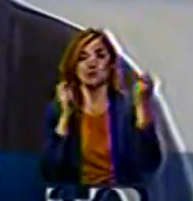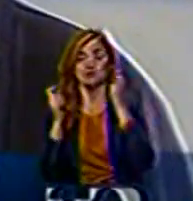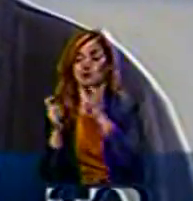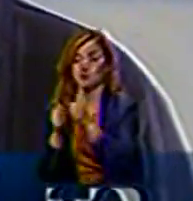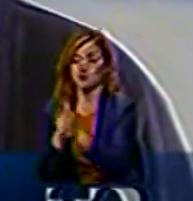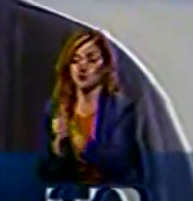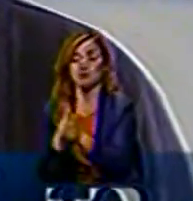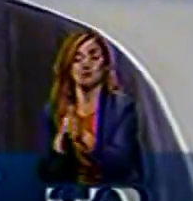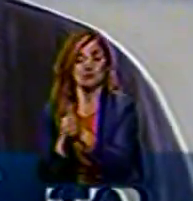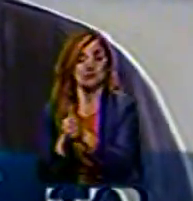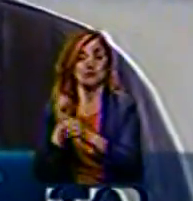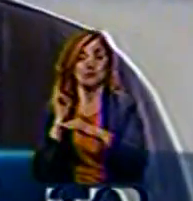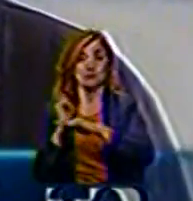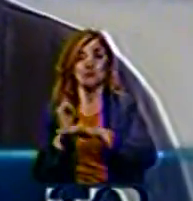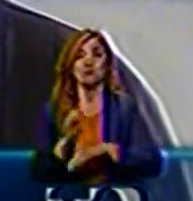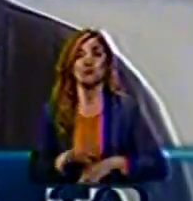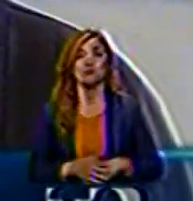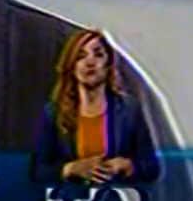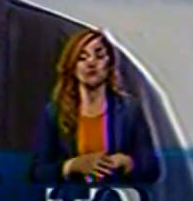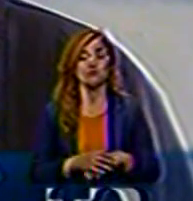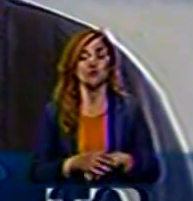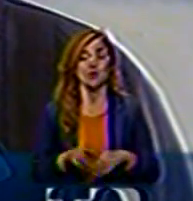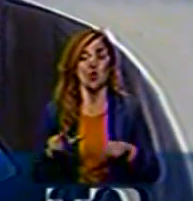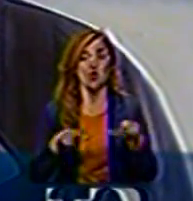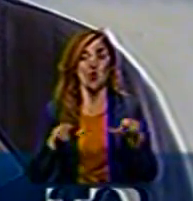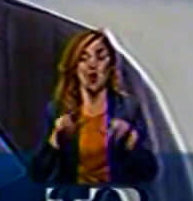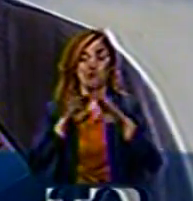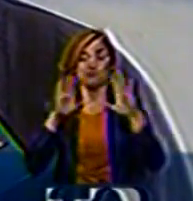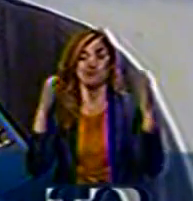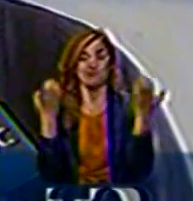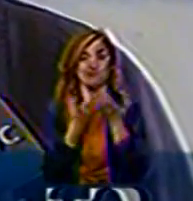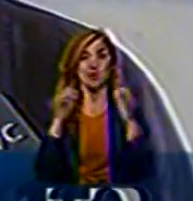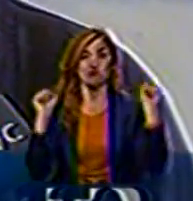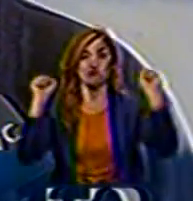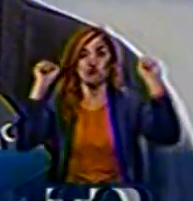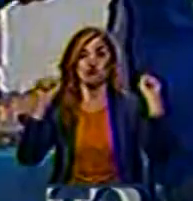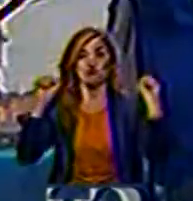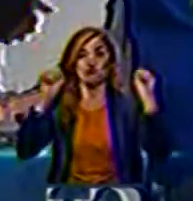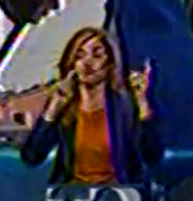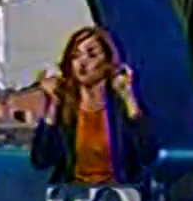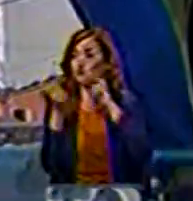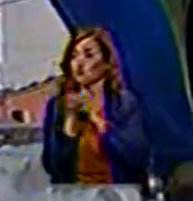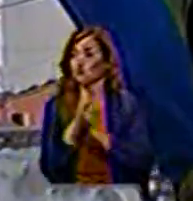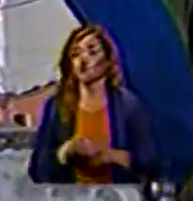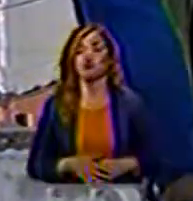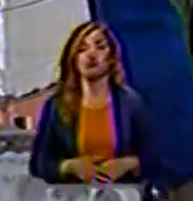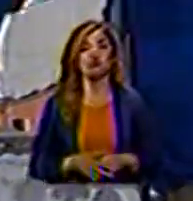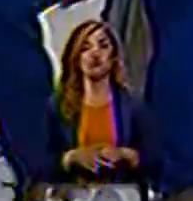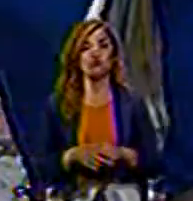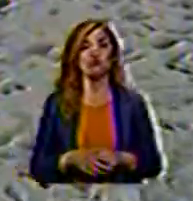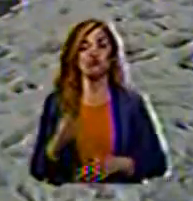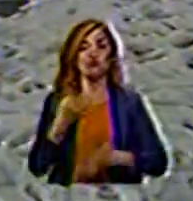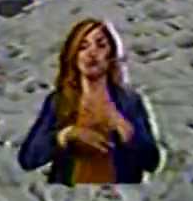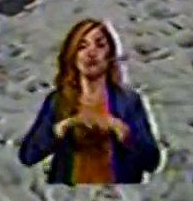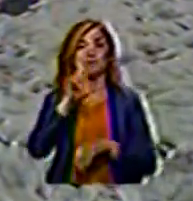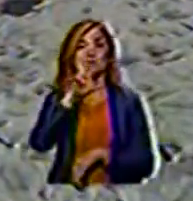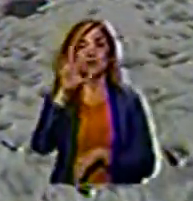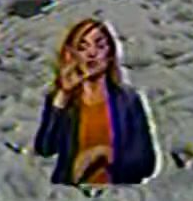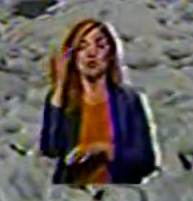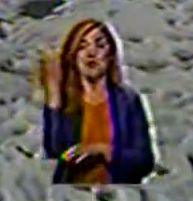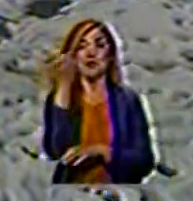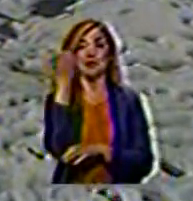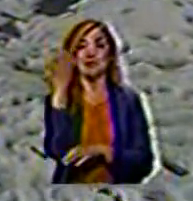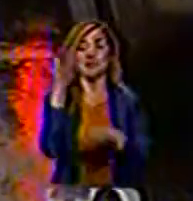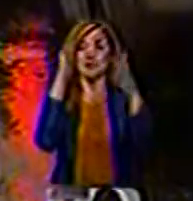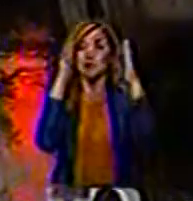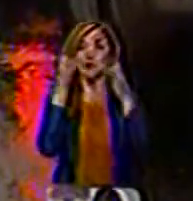a la capilla y al gimnasio, colocándolas en otros espacios. Esta solo es una de las 35 emergencias que se